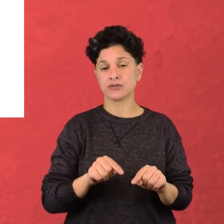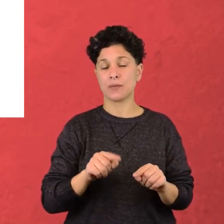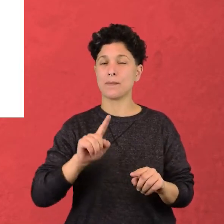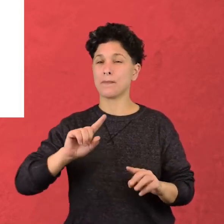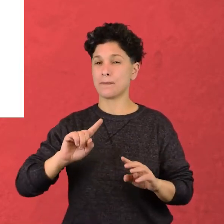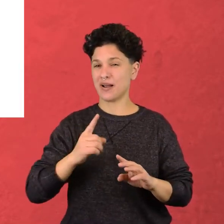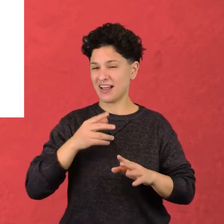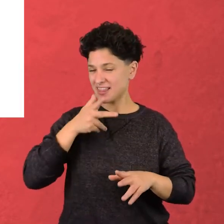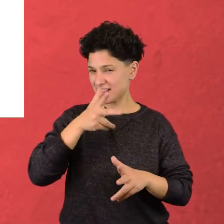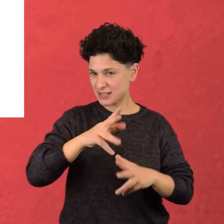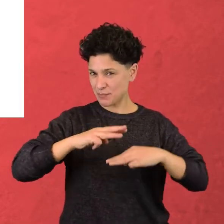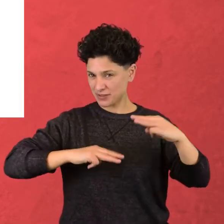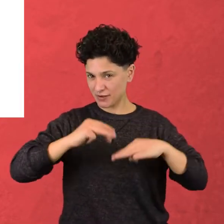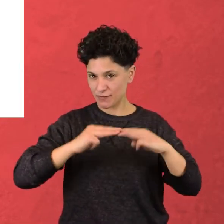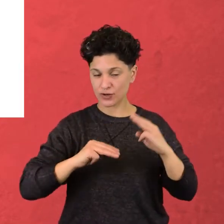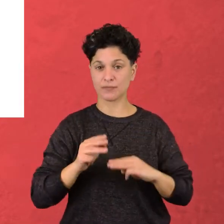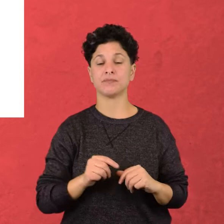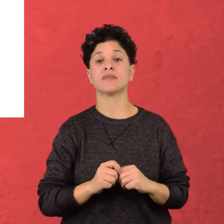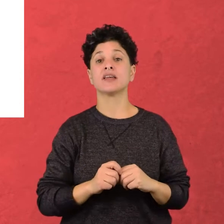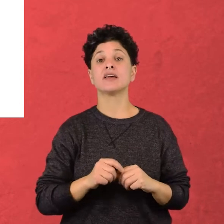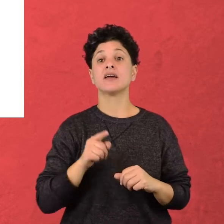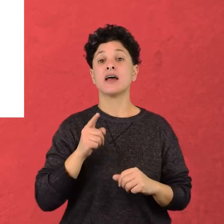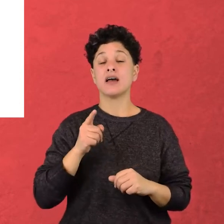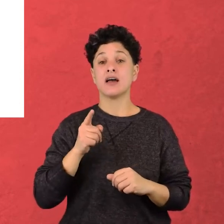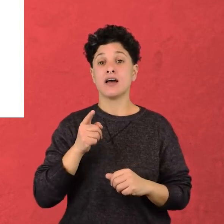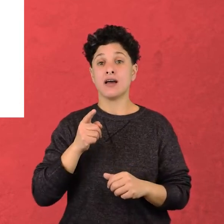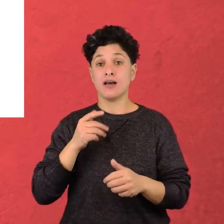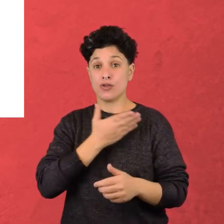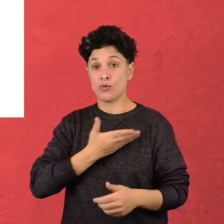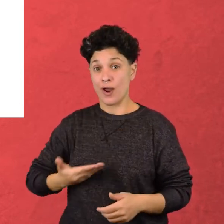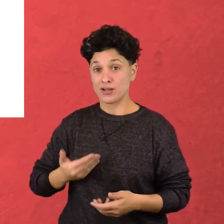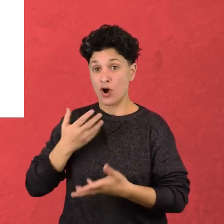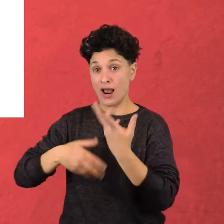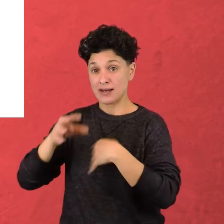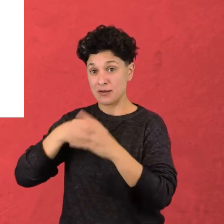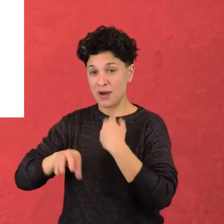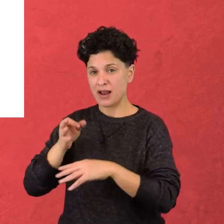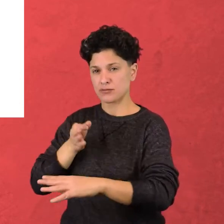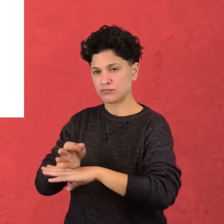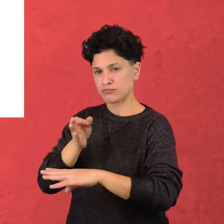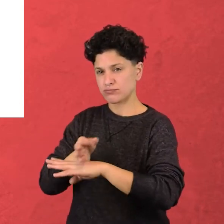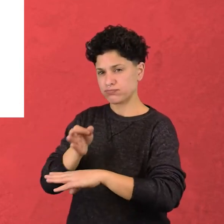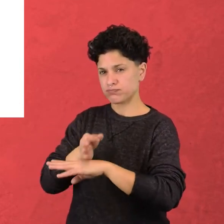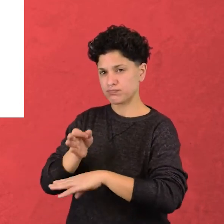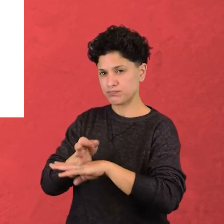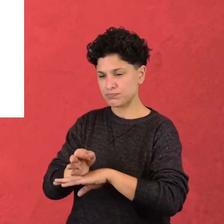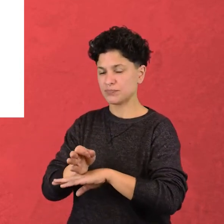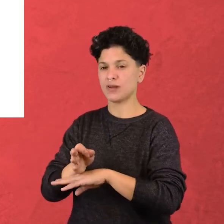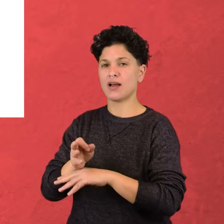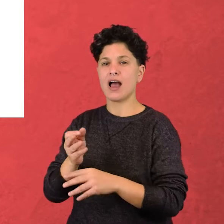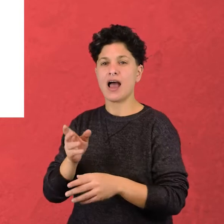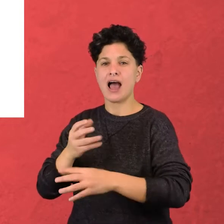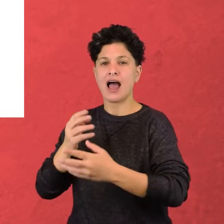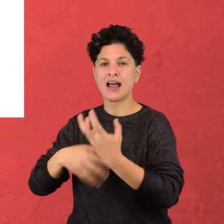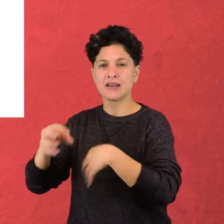dice, después de entontecer a sus animales domésticos y procurar que no se salgan del